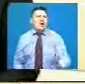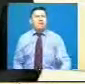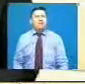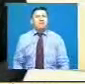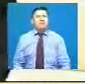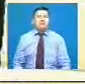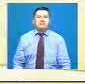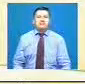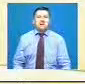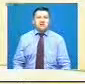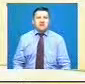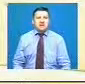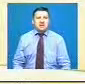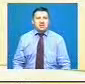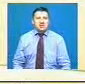que